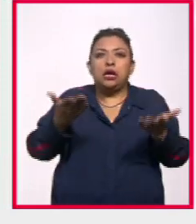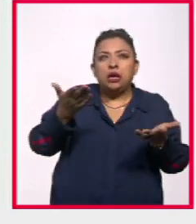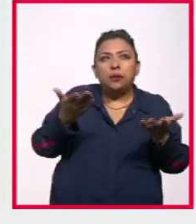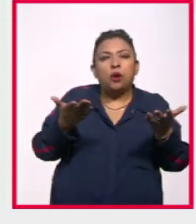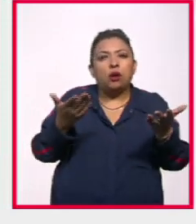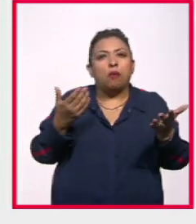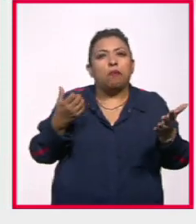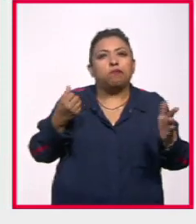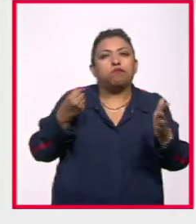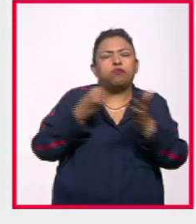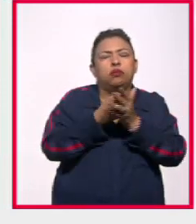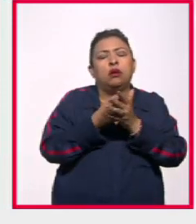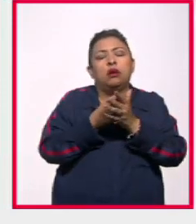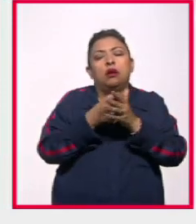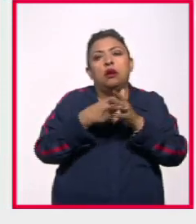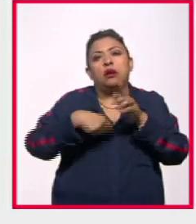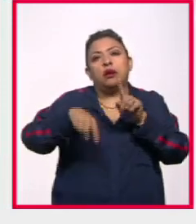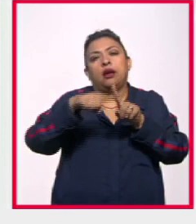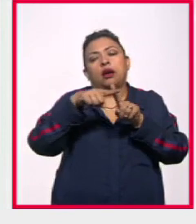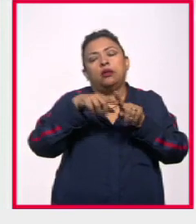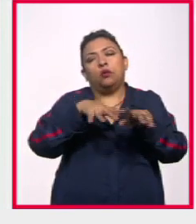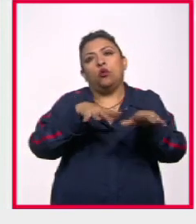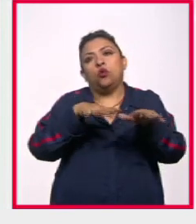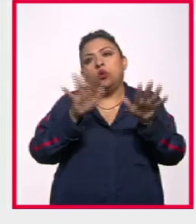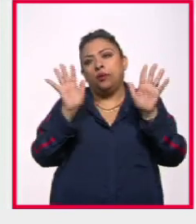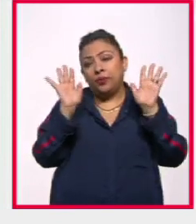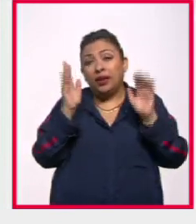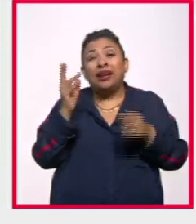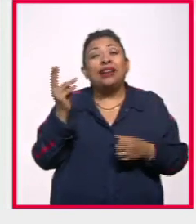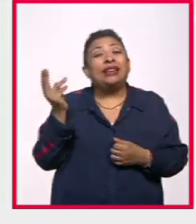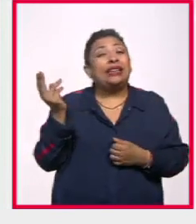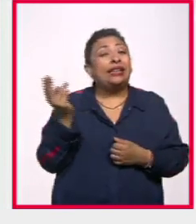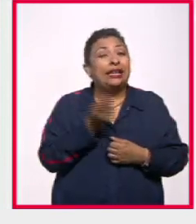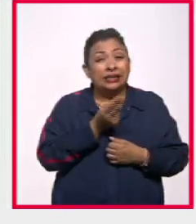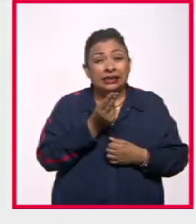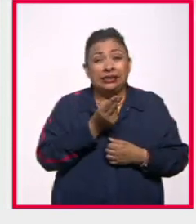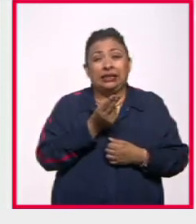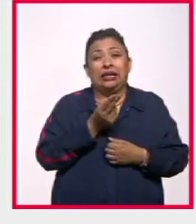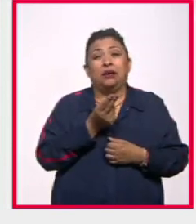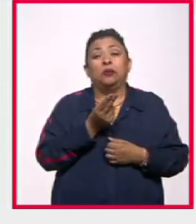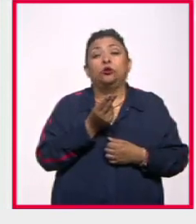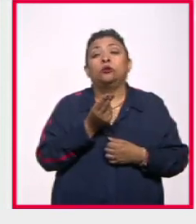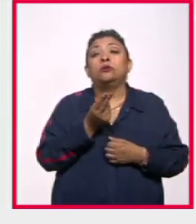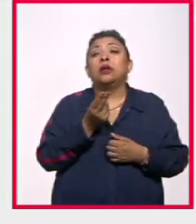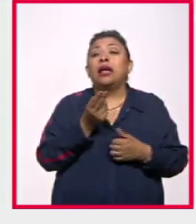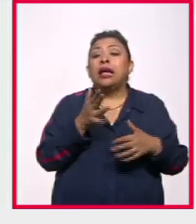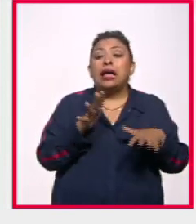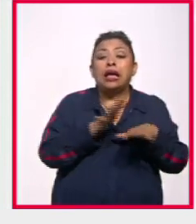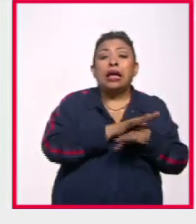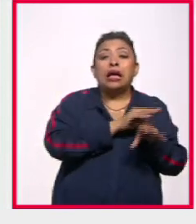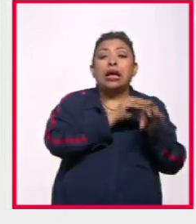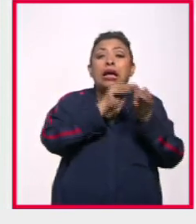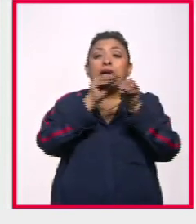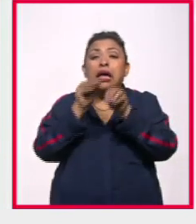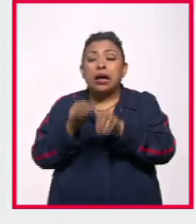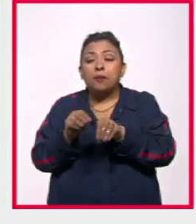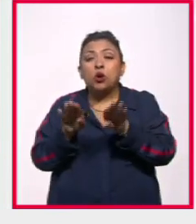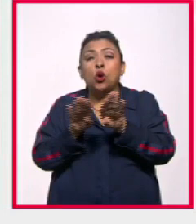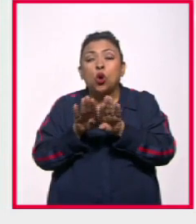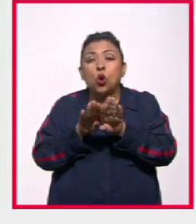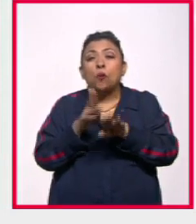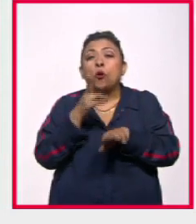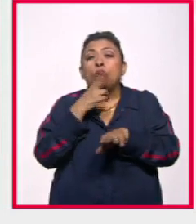tener impactos negativos. Entonces, tenemos que mudar nuestras formas de